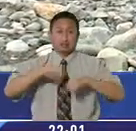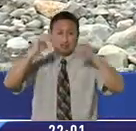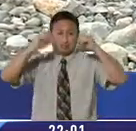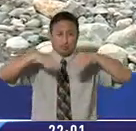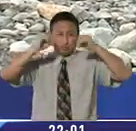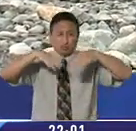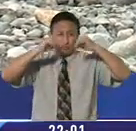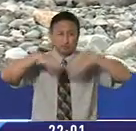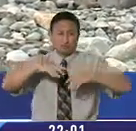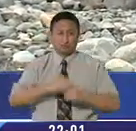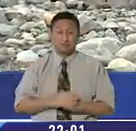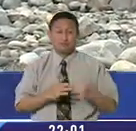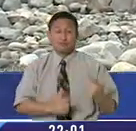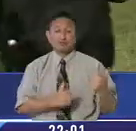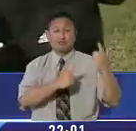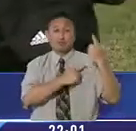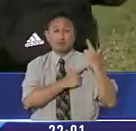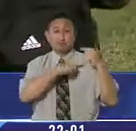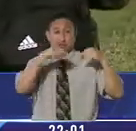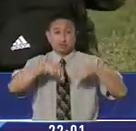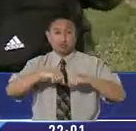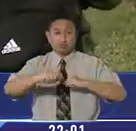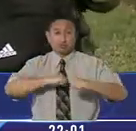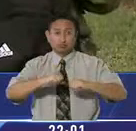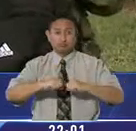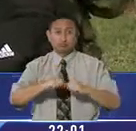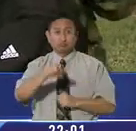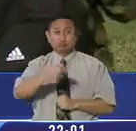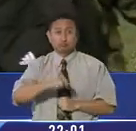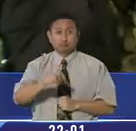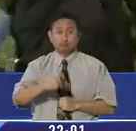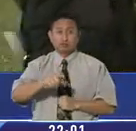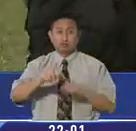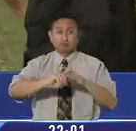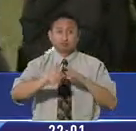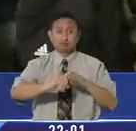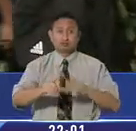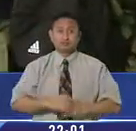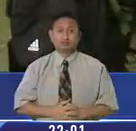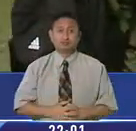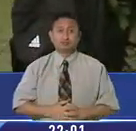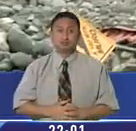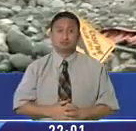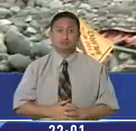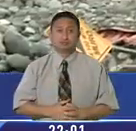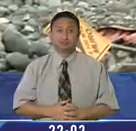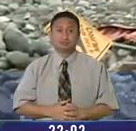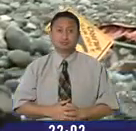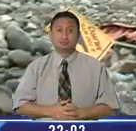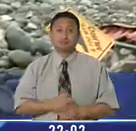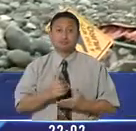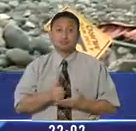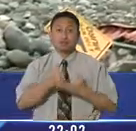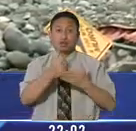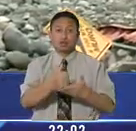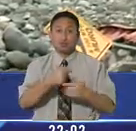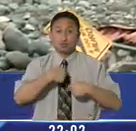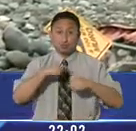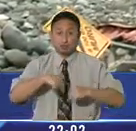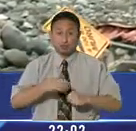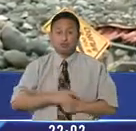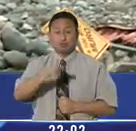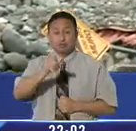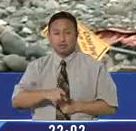invierno. Fuerzas Armadas continúa con las labores de evacuación de los habitantes de varios sectores. Ayudar en lo que es de evacuación